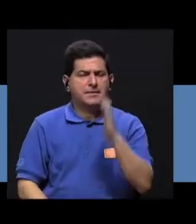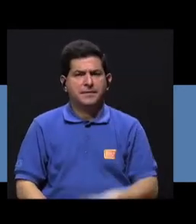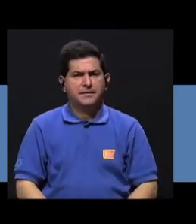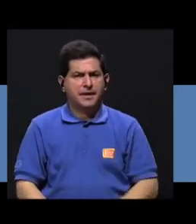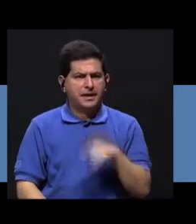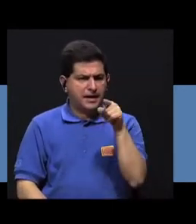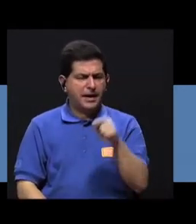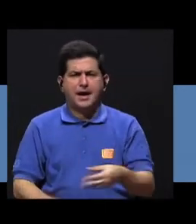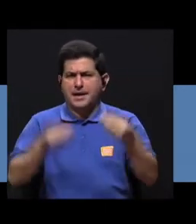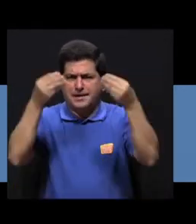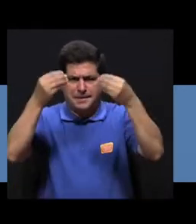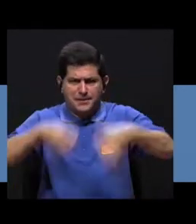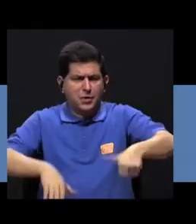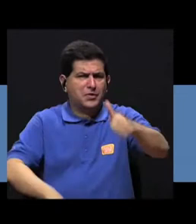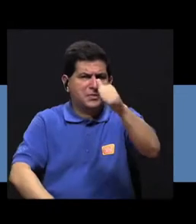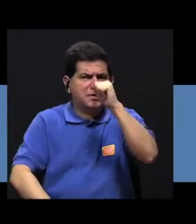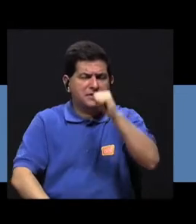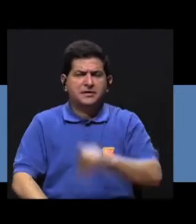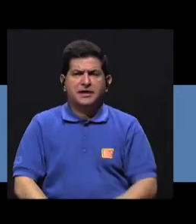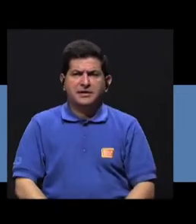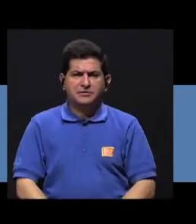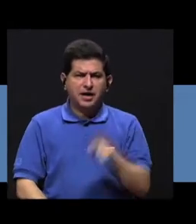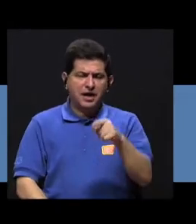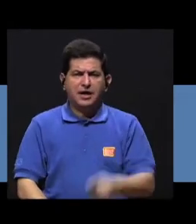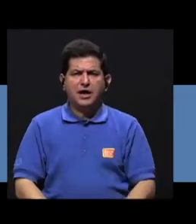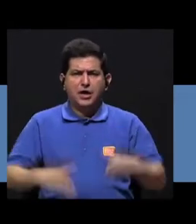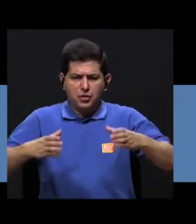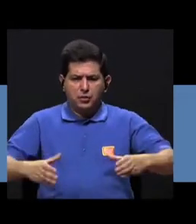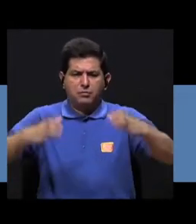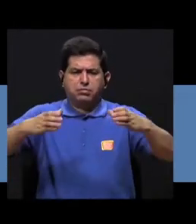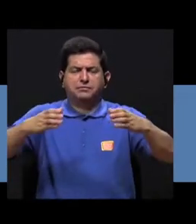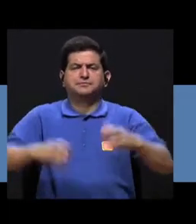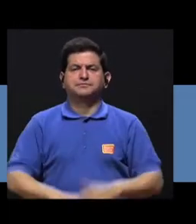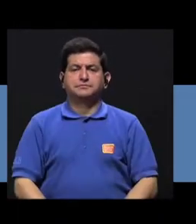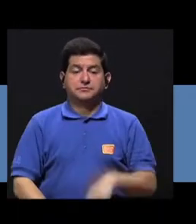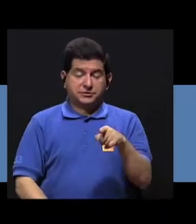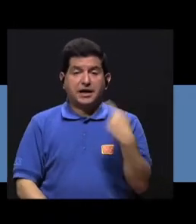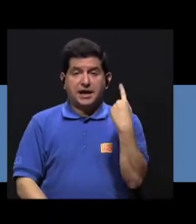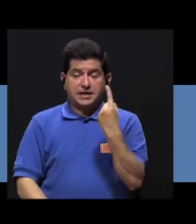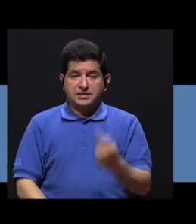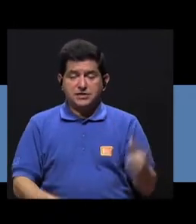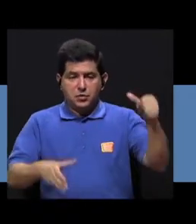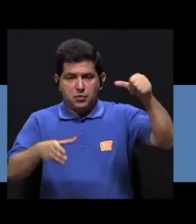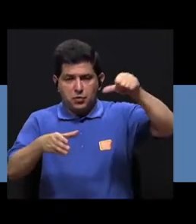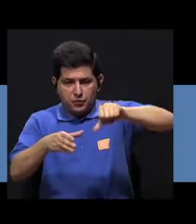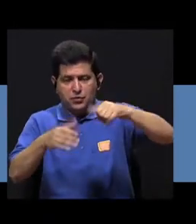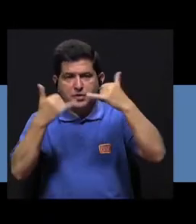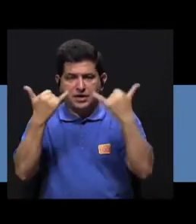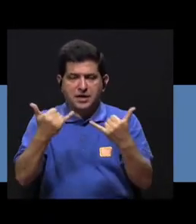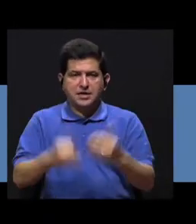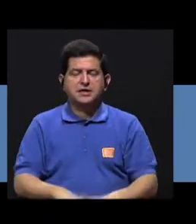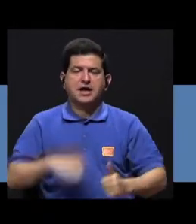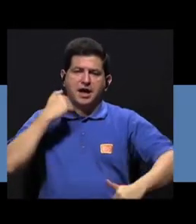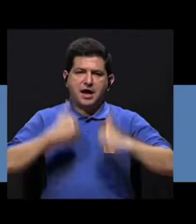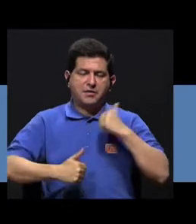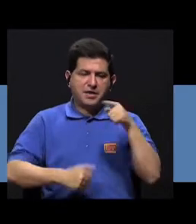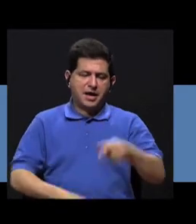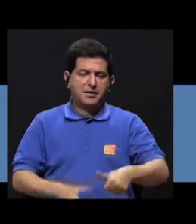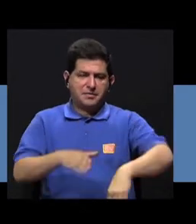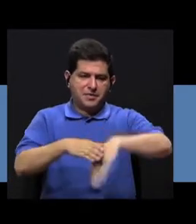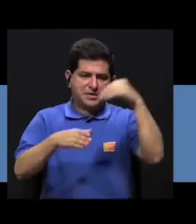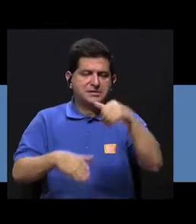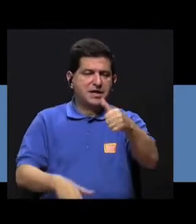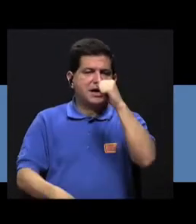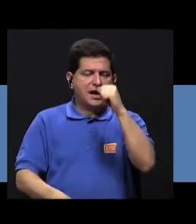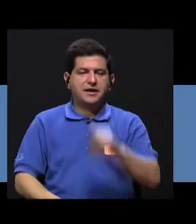que para que no se desperdiciara el agua pusiéramos un balde, y ahí siempre se llena el balde y cuando nos vamos a bañar sacamos agua